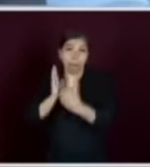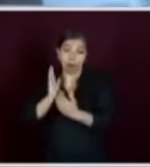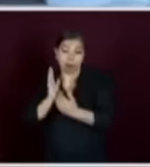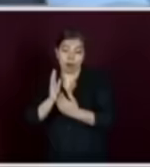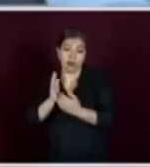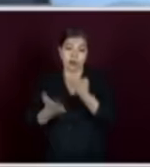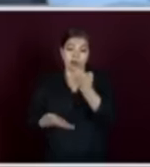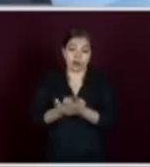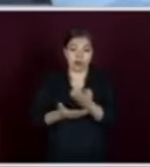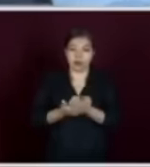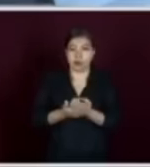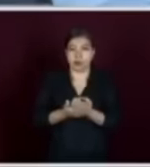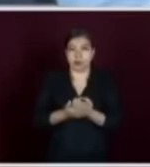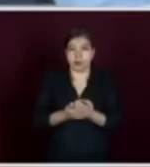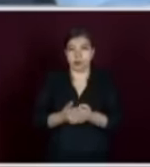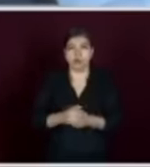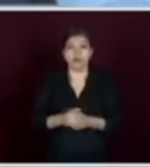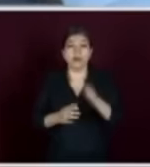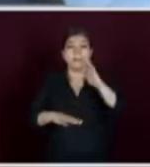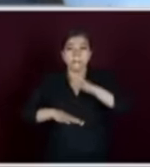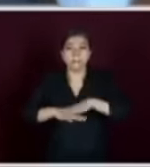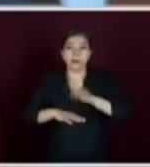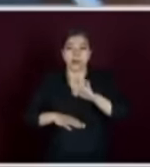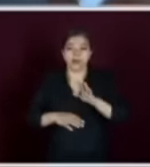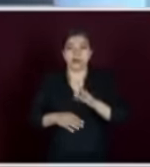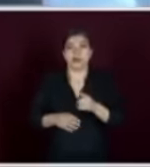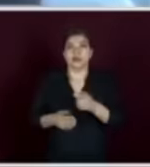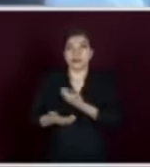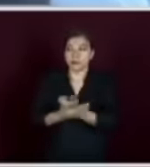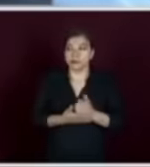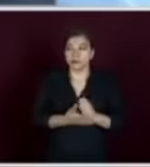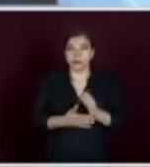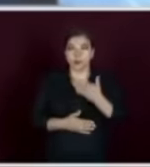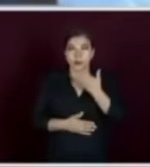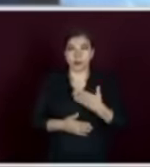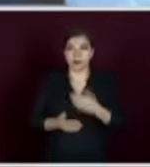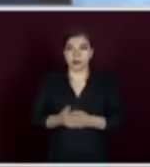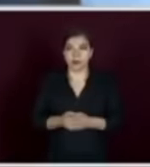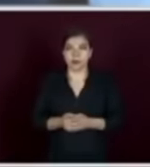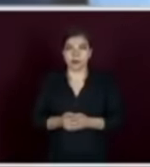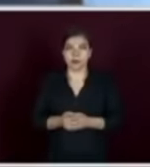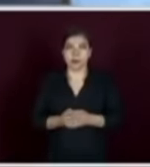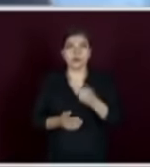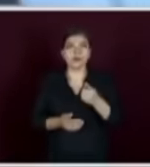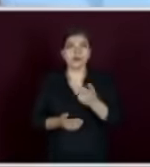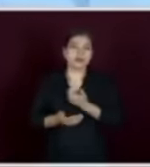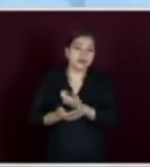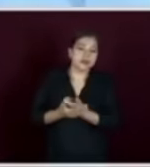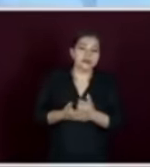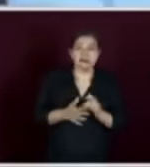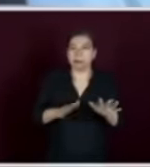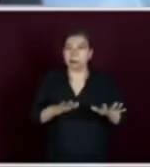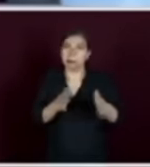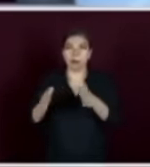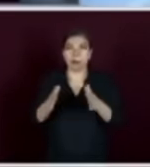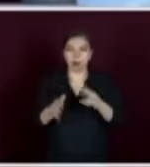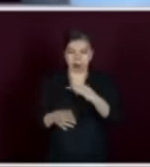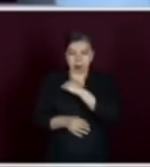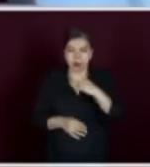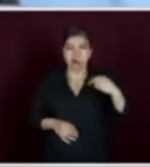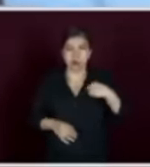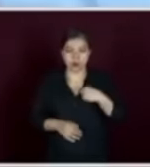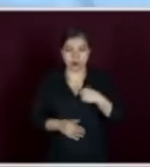economía informal, aumentó el salario mínimo y el salario medio, y contamos